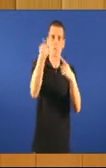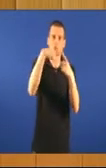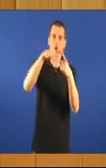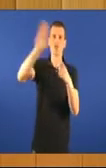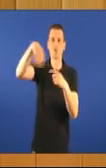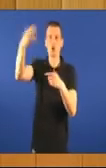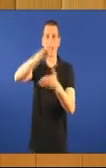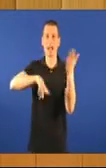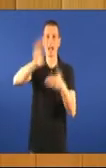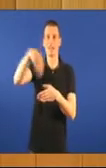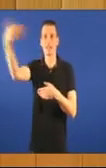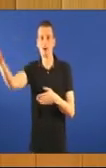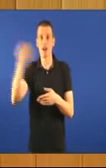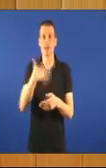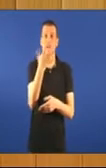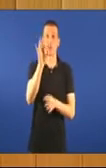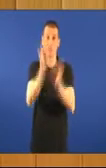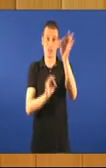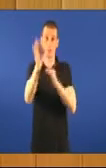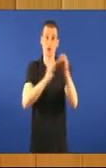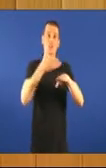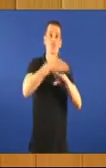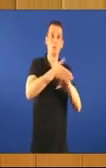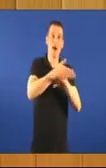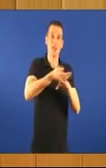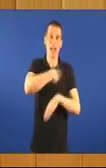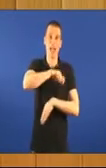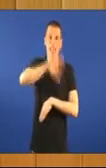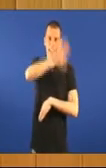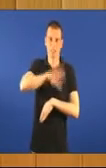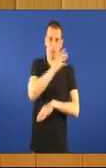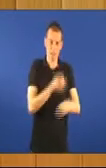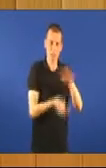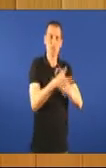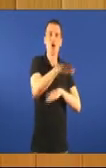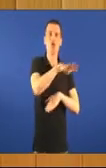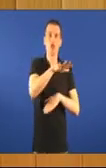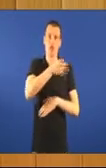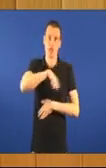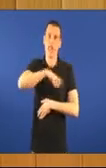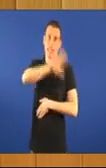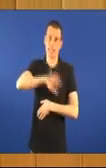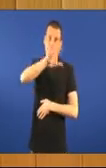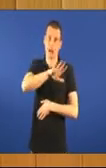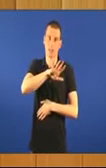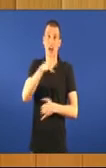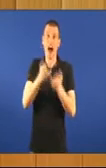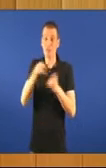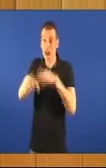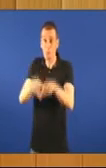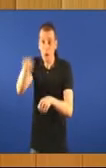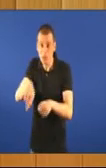que producimos o 50% da madeira do Estado español e a maioría dos mobles son importados. E para